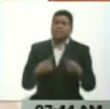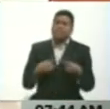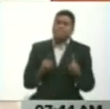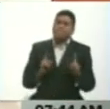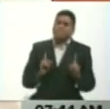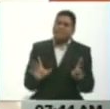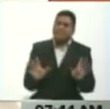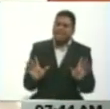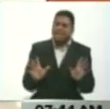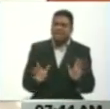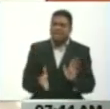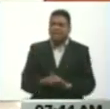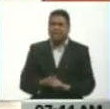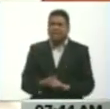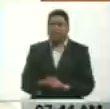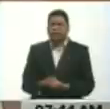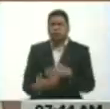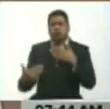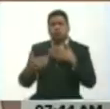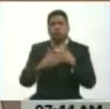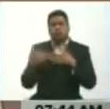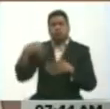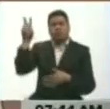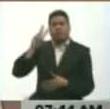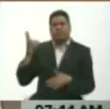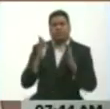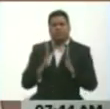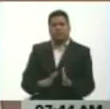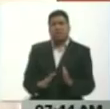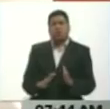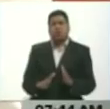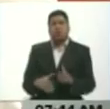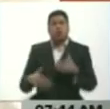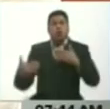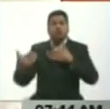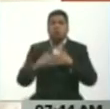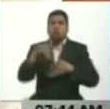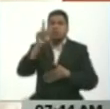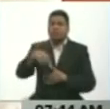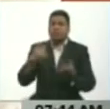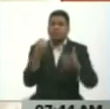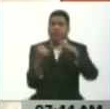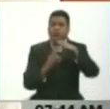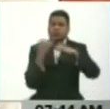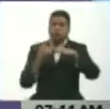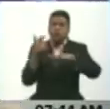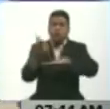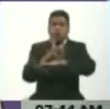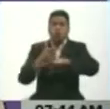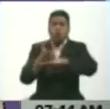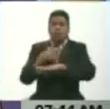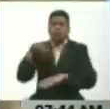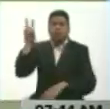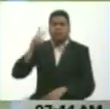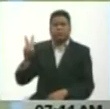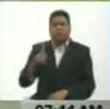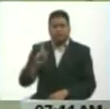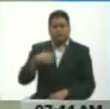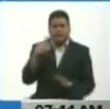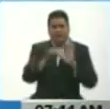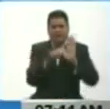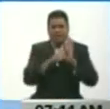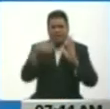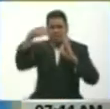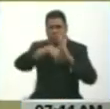conlleva a acciones contra venezolanos y contra instituciones del Estado venezolano. Esa ley la vamos a profundizar más adelante, tenemos que hacer